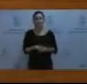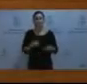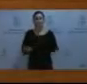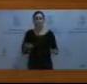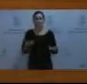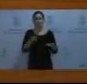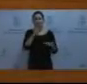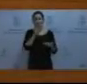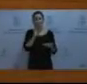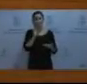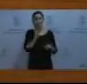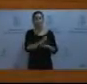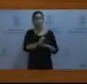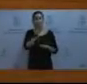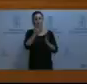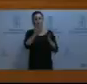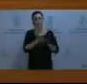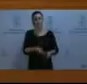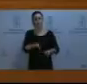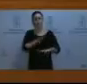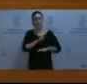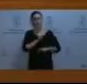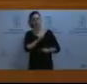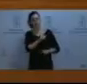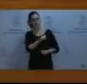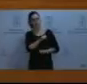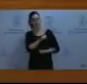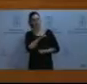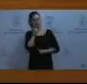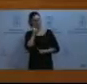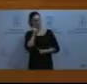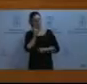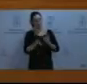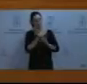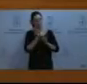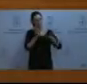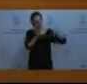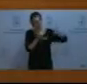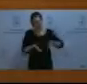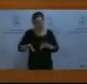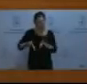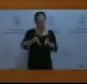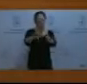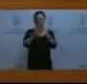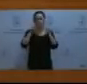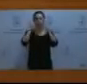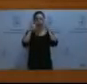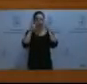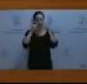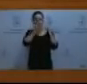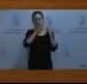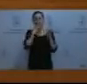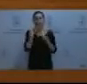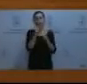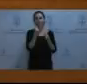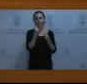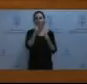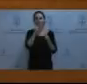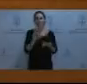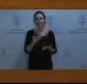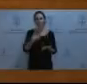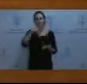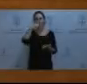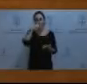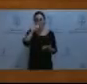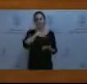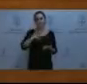interpeló al consejero, el consejero nos dijo que esperaba enderezar el rumbo y que iba a cambiar las cosas y que él tenía buenas sensaciones, quiero recordar.